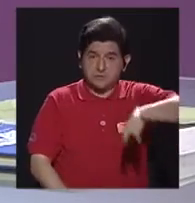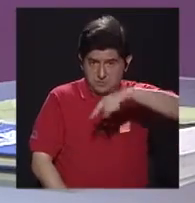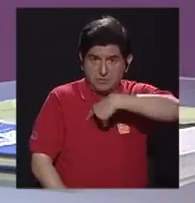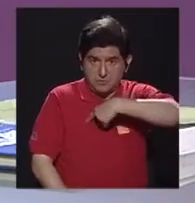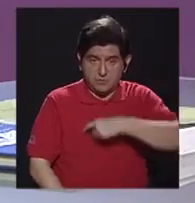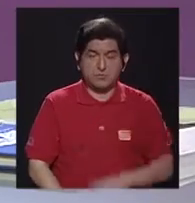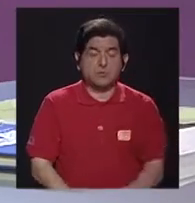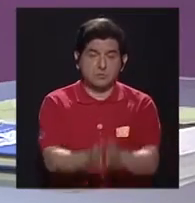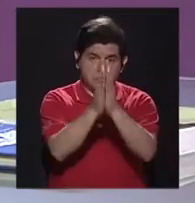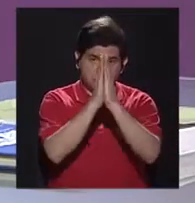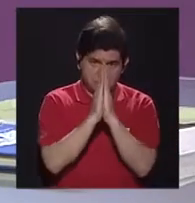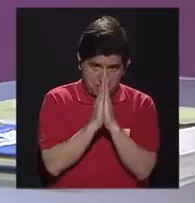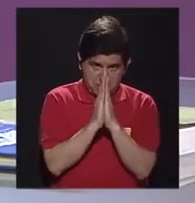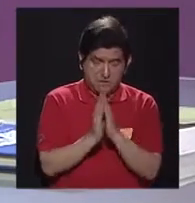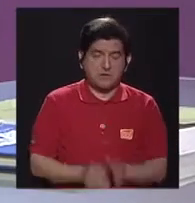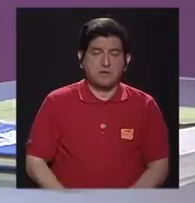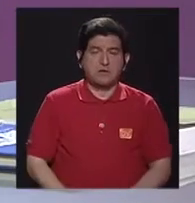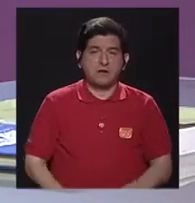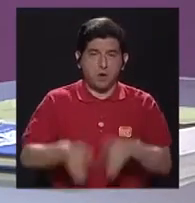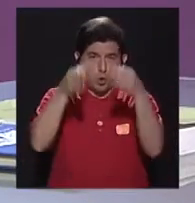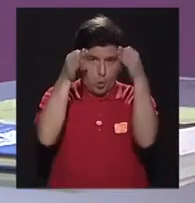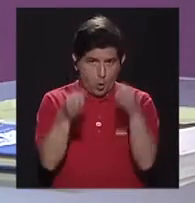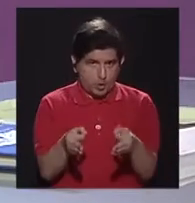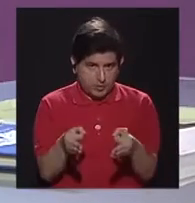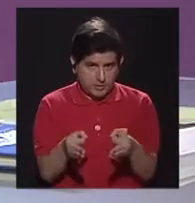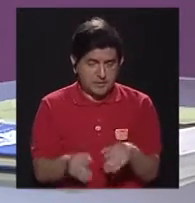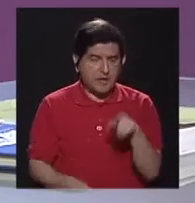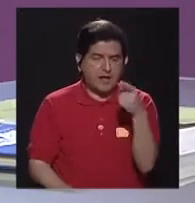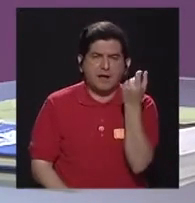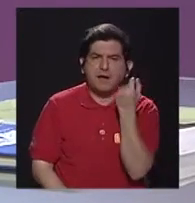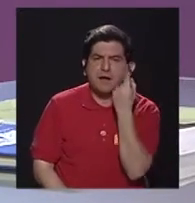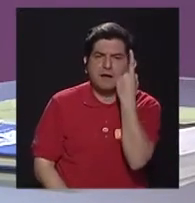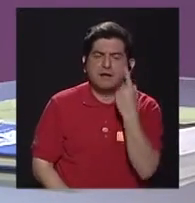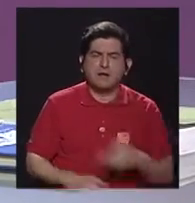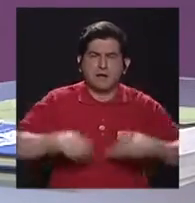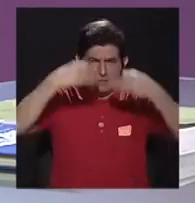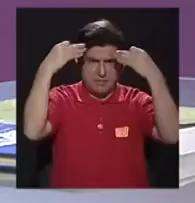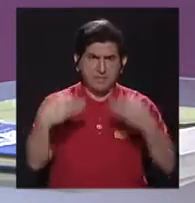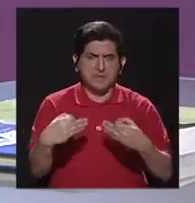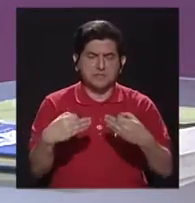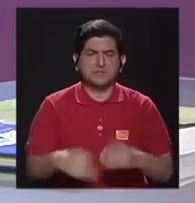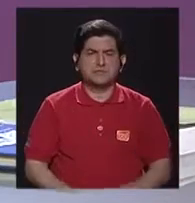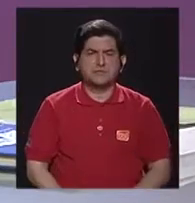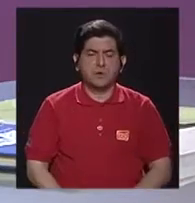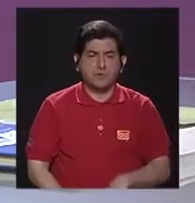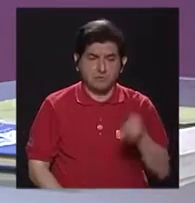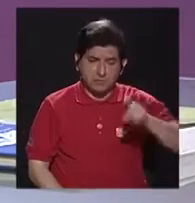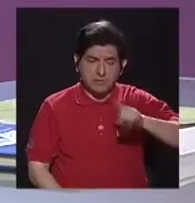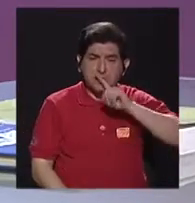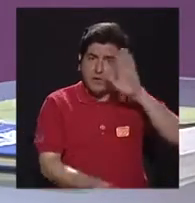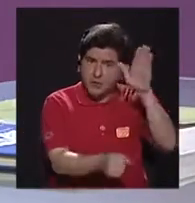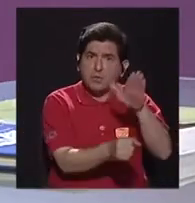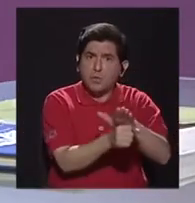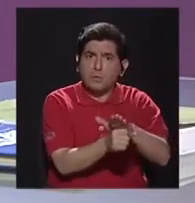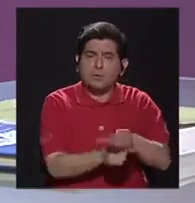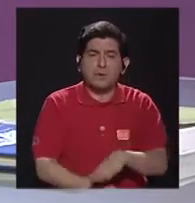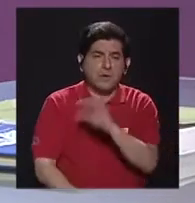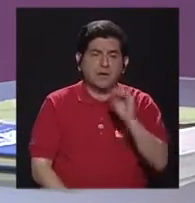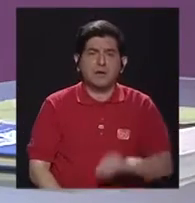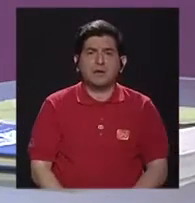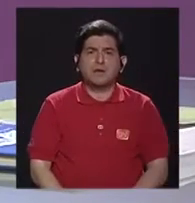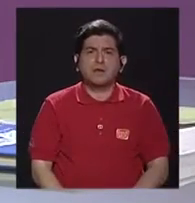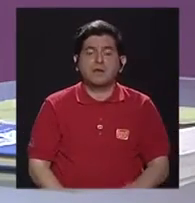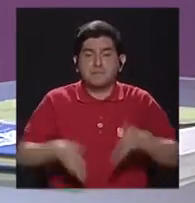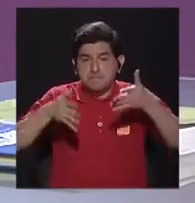hemos solicitado a la Corte que interprete que este decreto es una medida de cumplimiento y que debe estar vigente